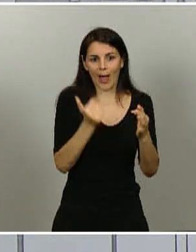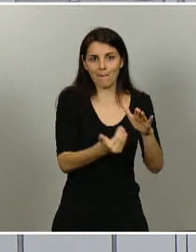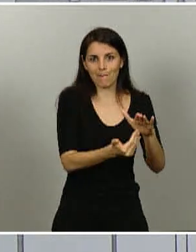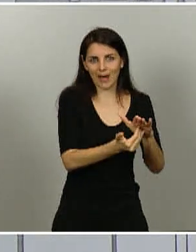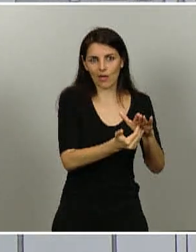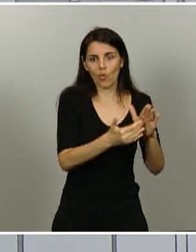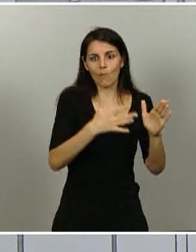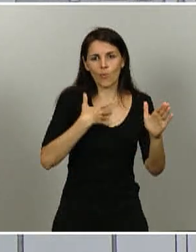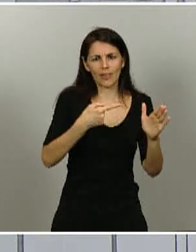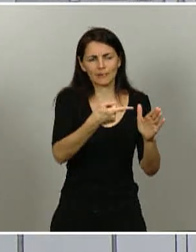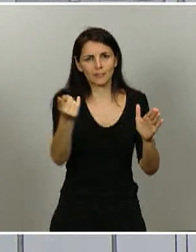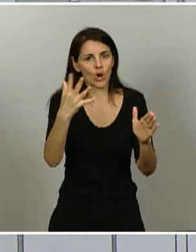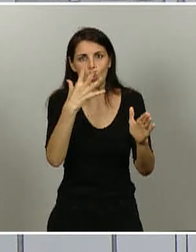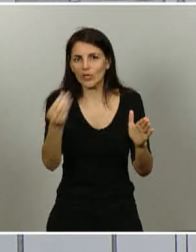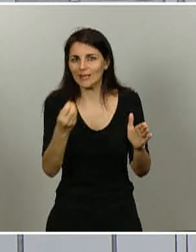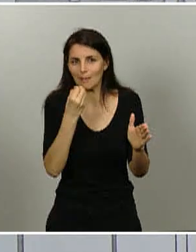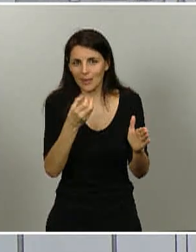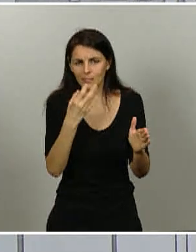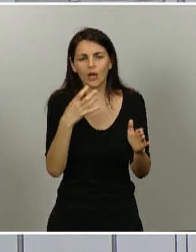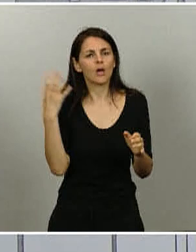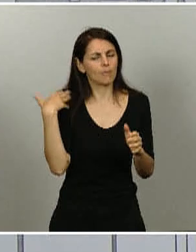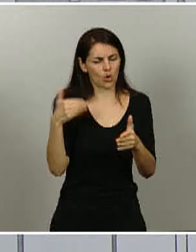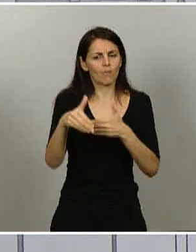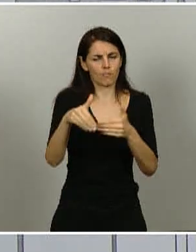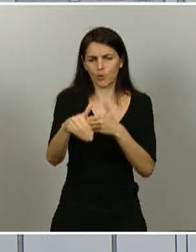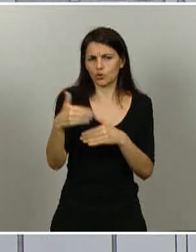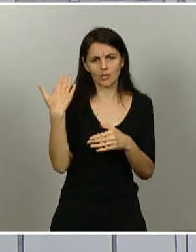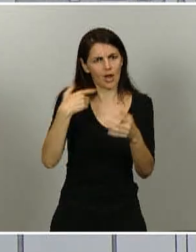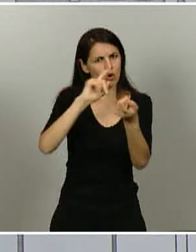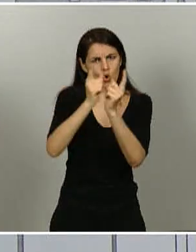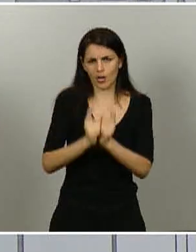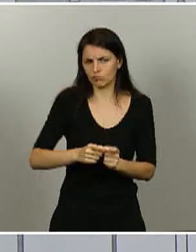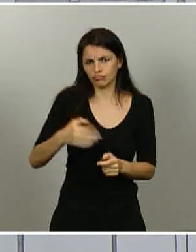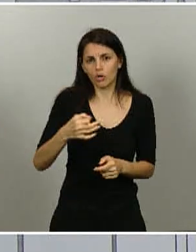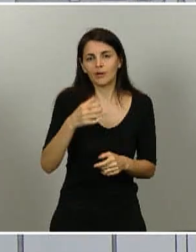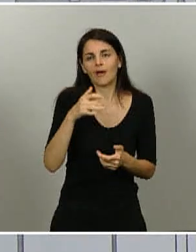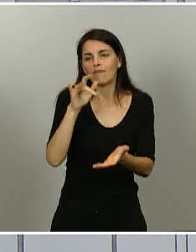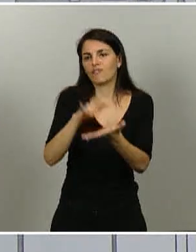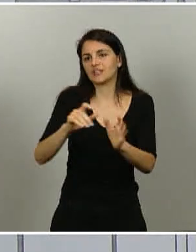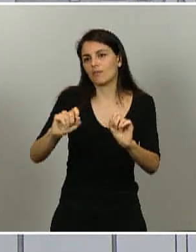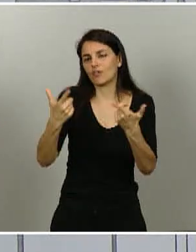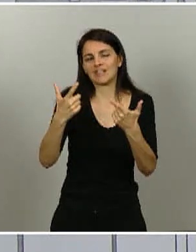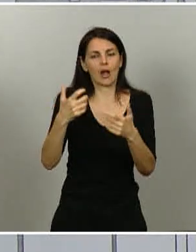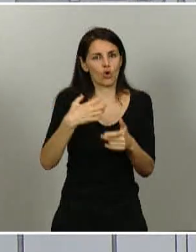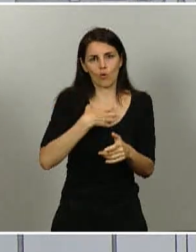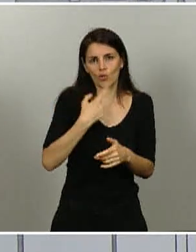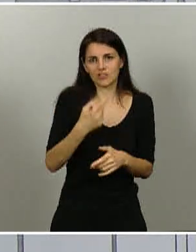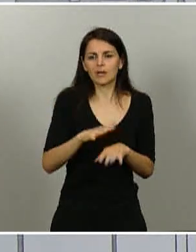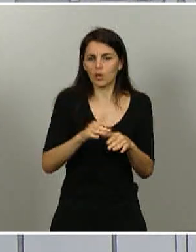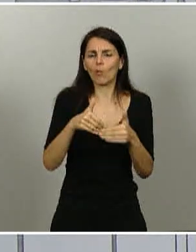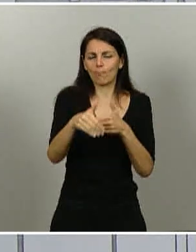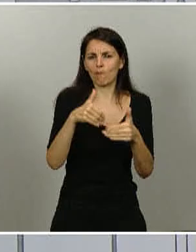pero en breve estará corregida, ya les digo, no les puedo decir exactamente cuándo, pero en breve estará corregida y se explicará detalladamente a todo el